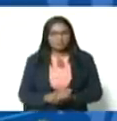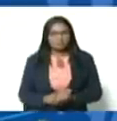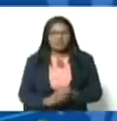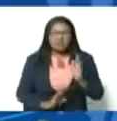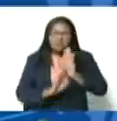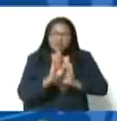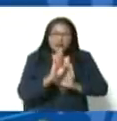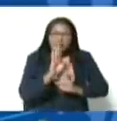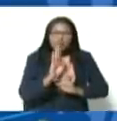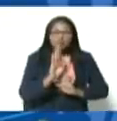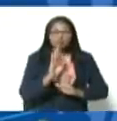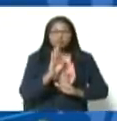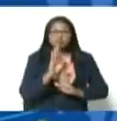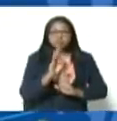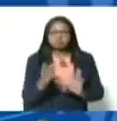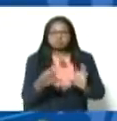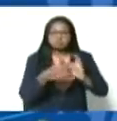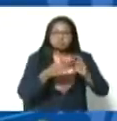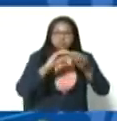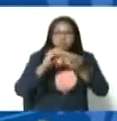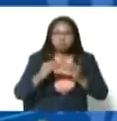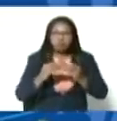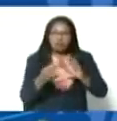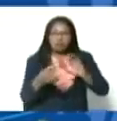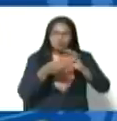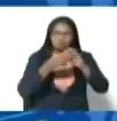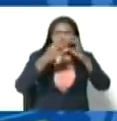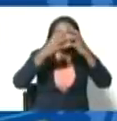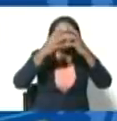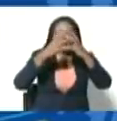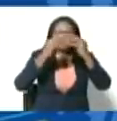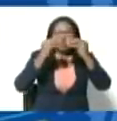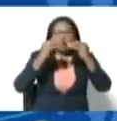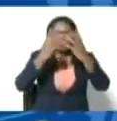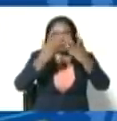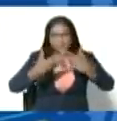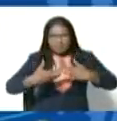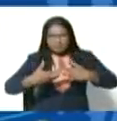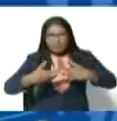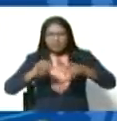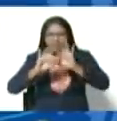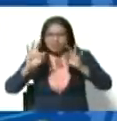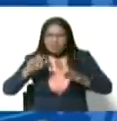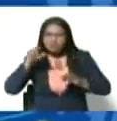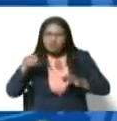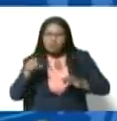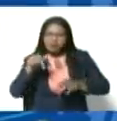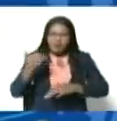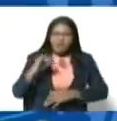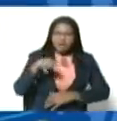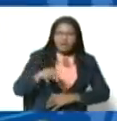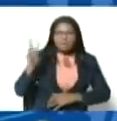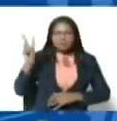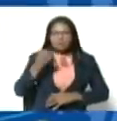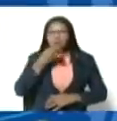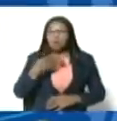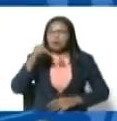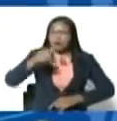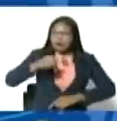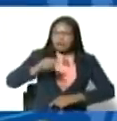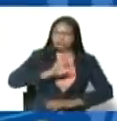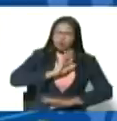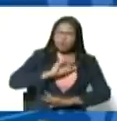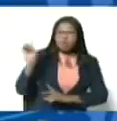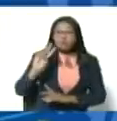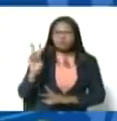repuestos, elevar la alianza con todas las empresas de partes y repuestos que hay en Venezuela, que son muy buenas y muy